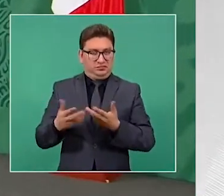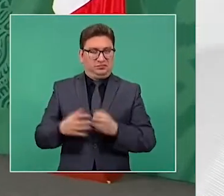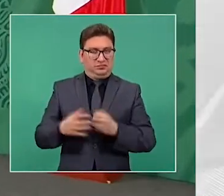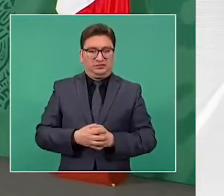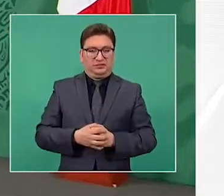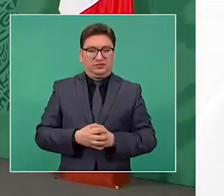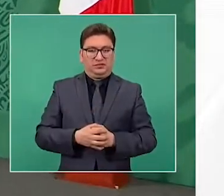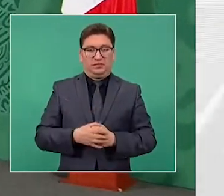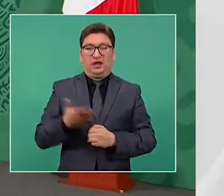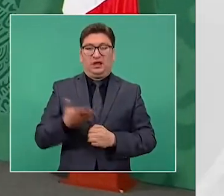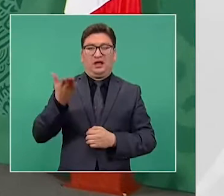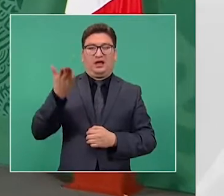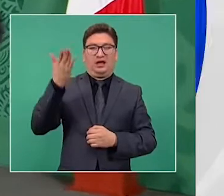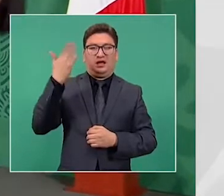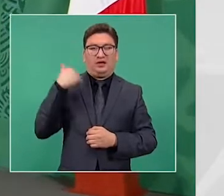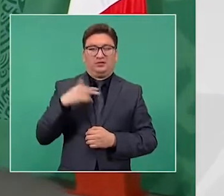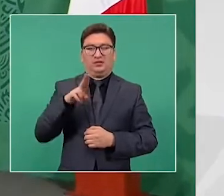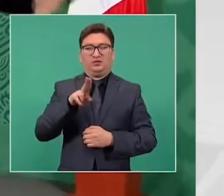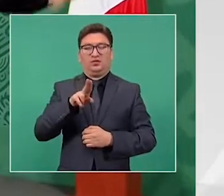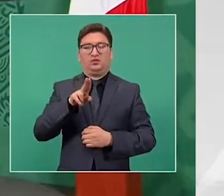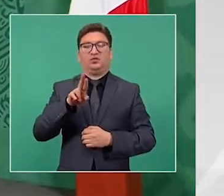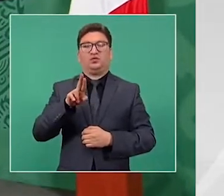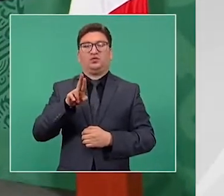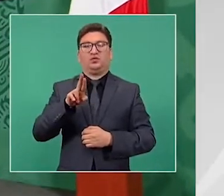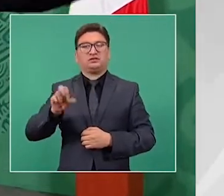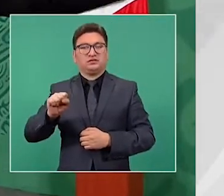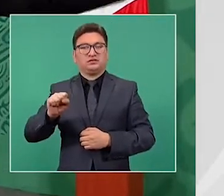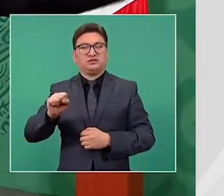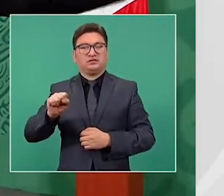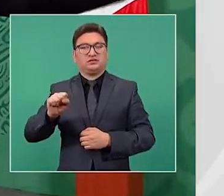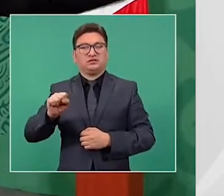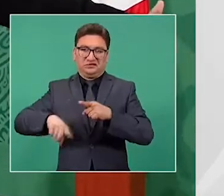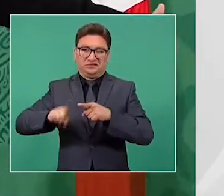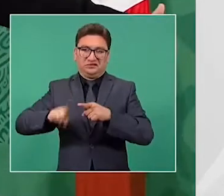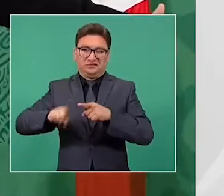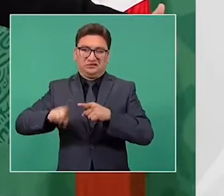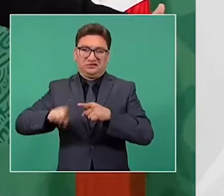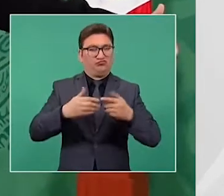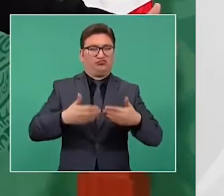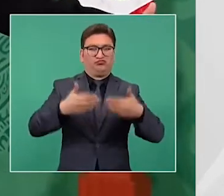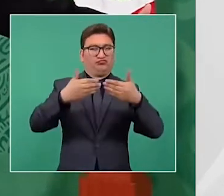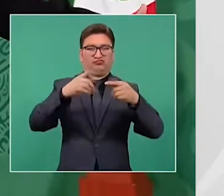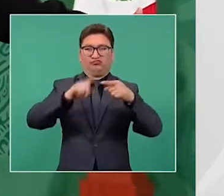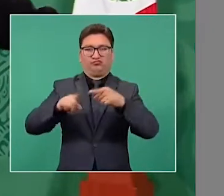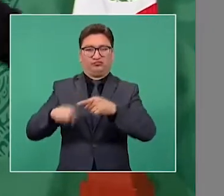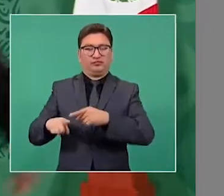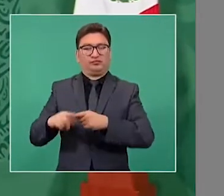la Unión Soviética. Imagínense que se habían formado